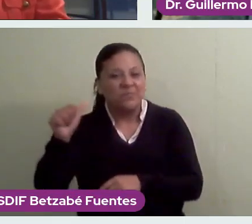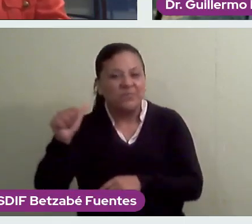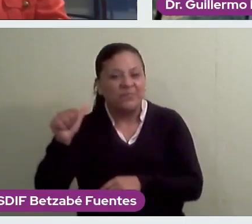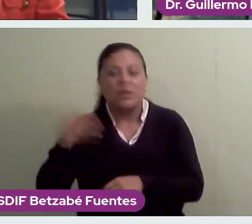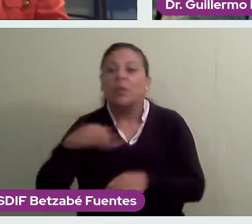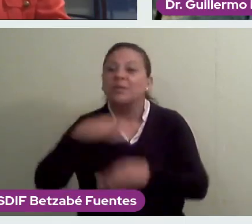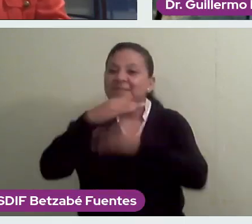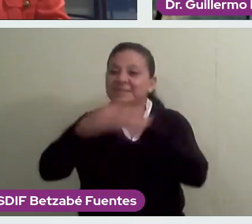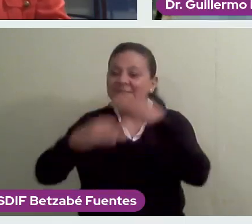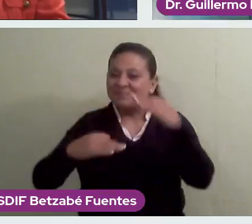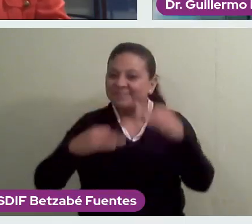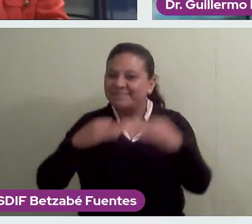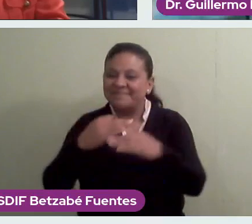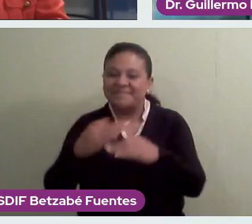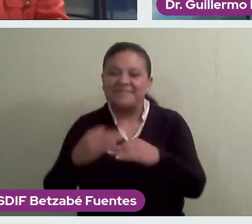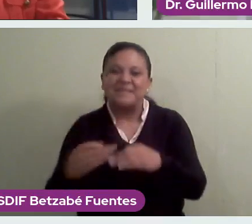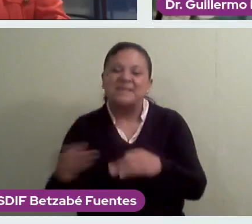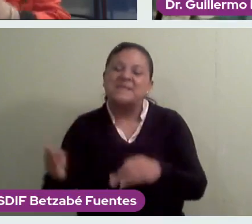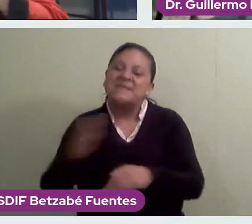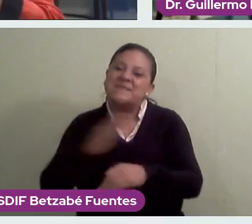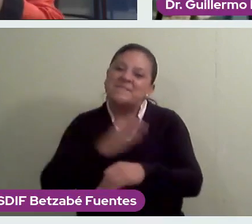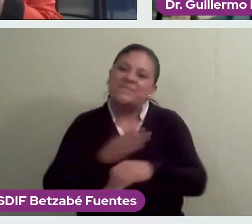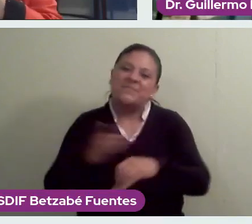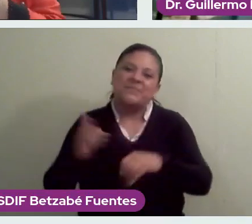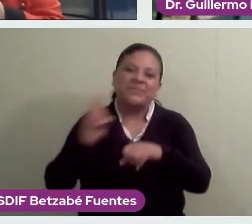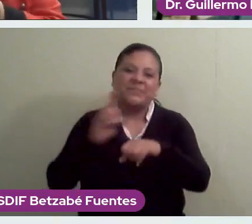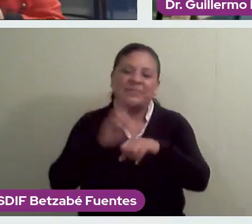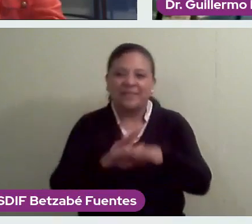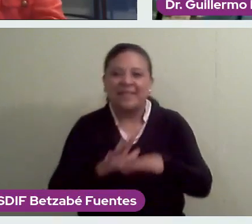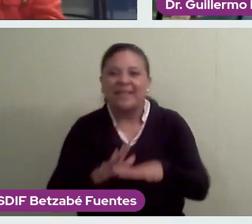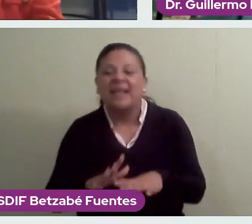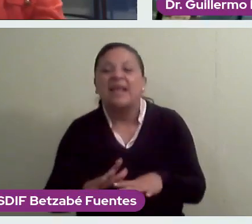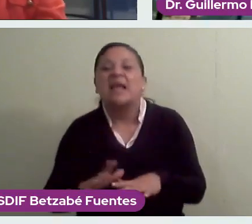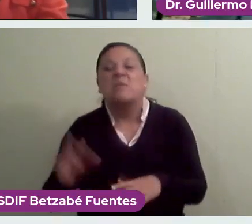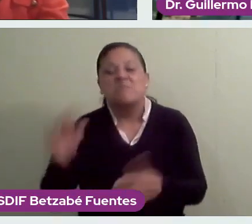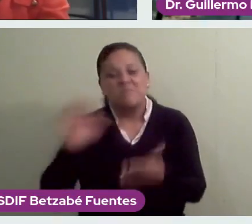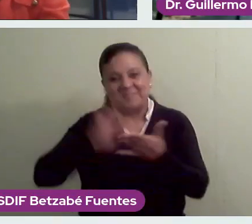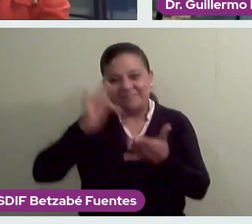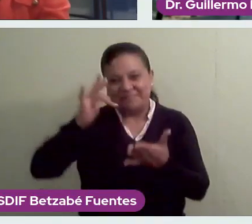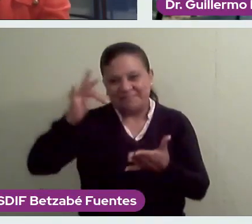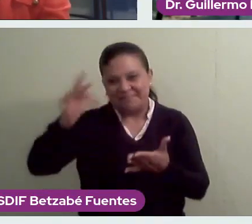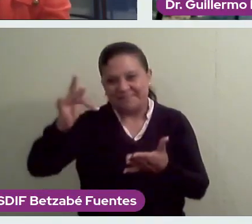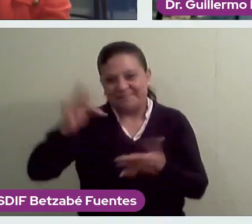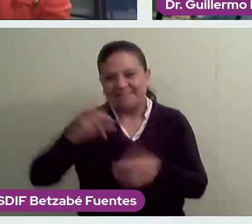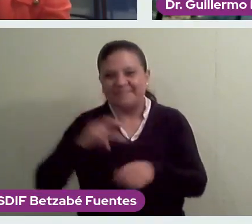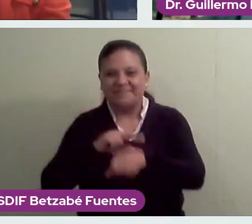todas y todos muy buen día, doctor. Nuevamente, muchísimas gracias.